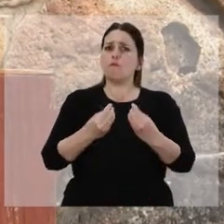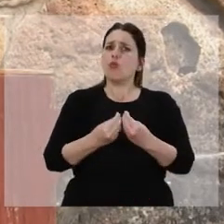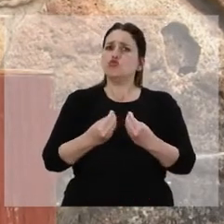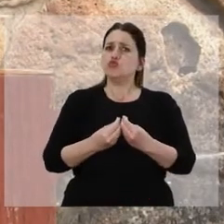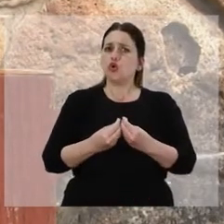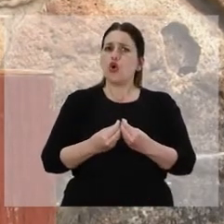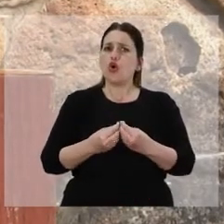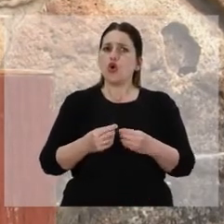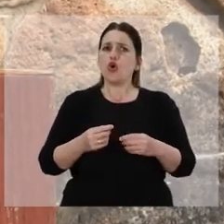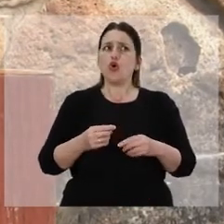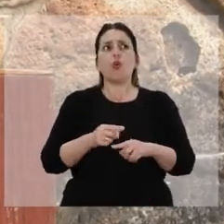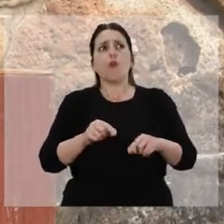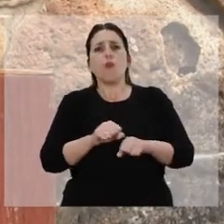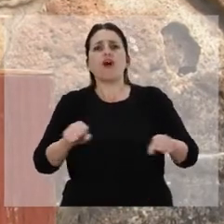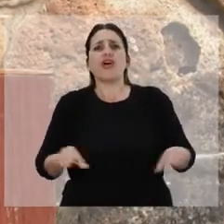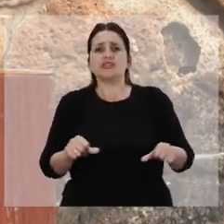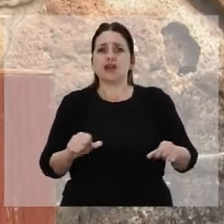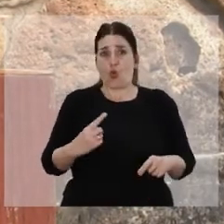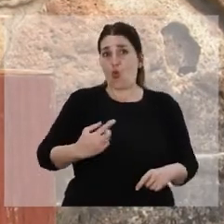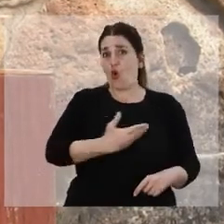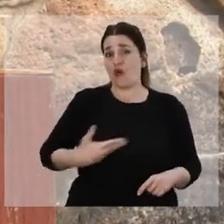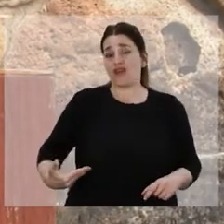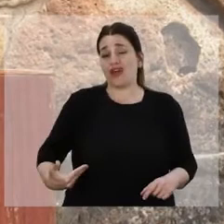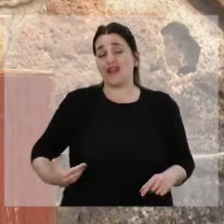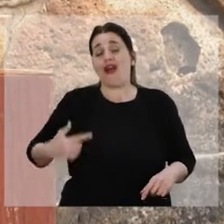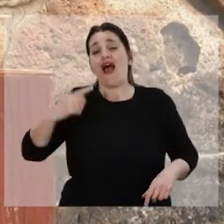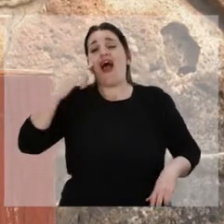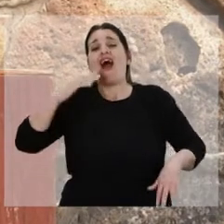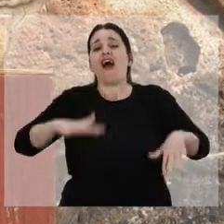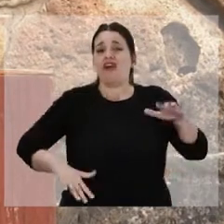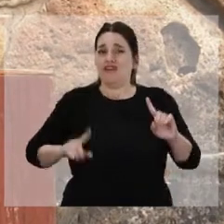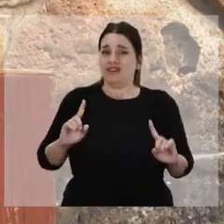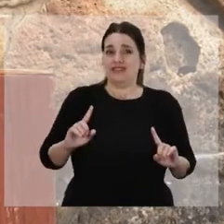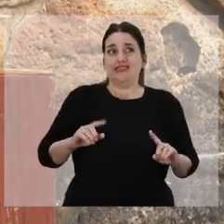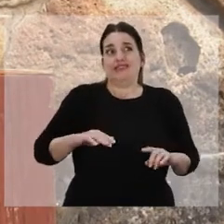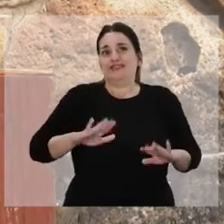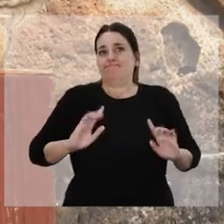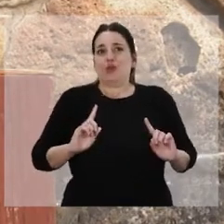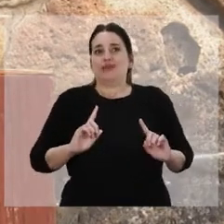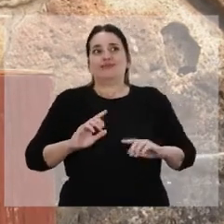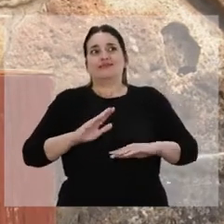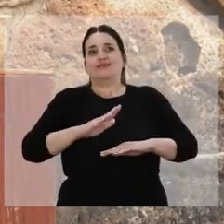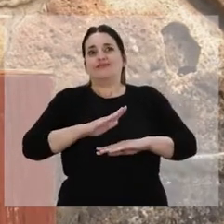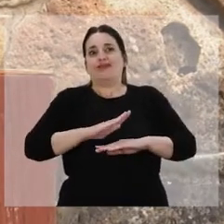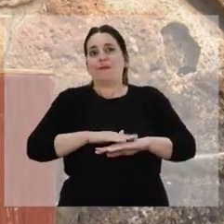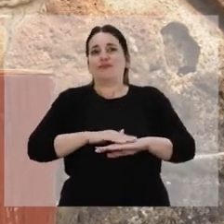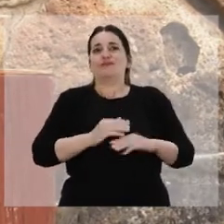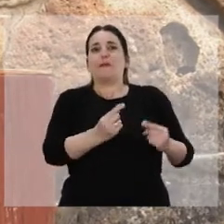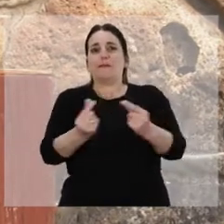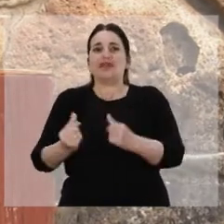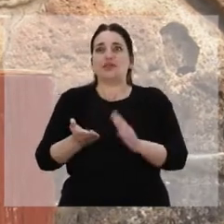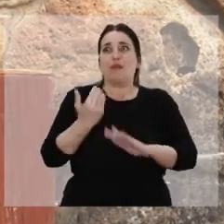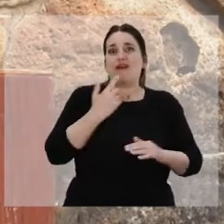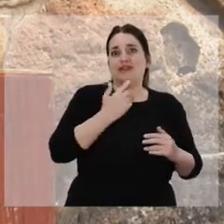Obviamente que mucho de lo que puede hacer un gobierno a veces queda ajeno a los precios, sobre